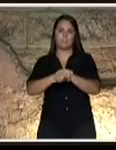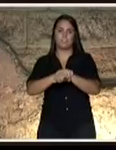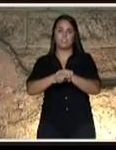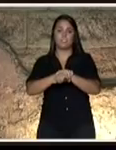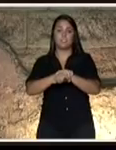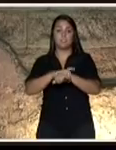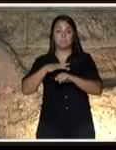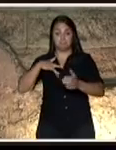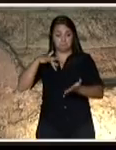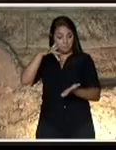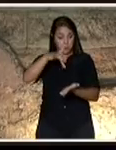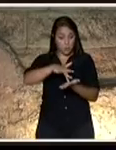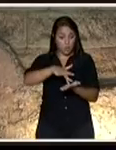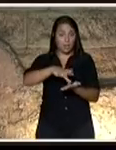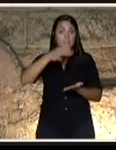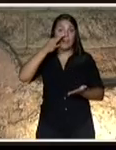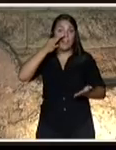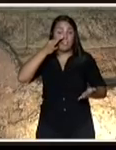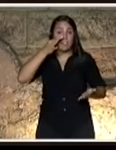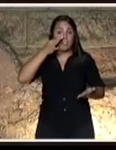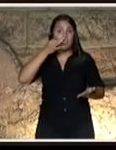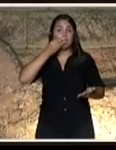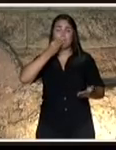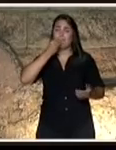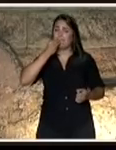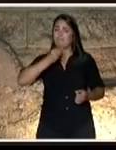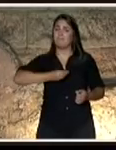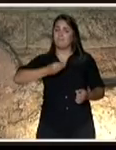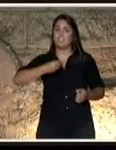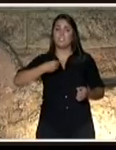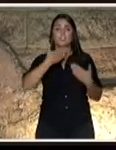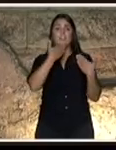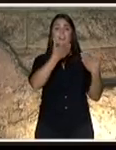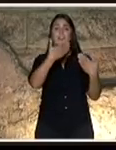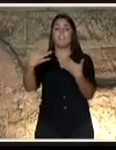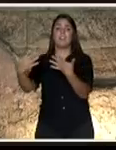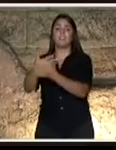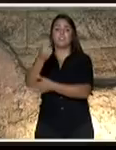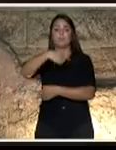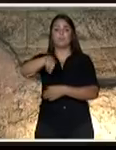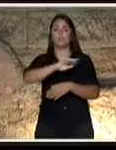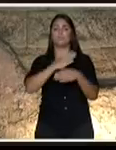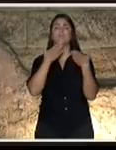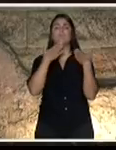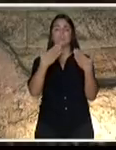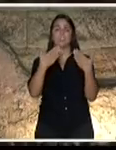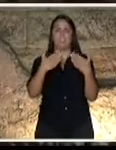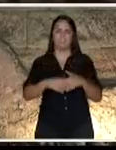de verdad es una gracia y esta se la debo a todos vosotros. Muchas gracias.